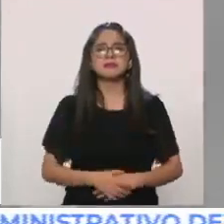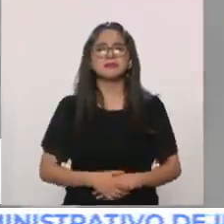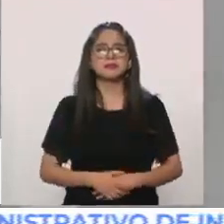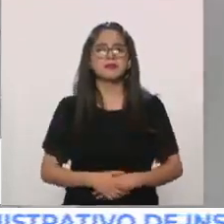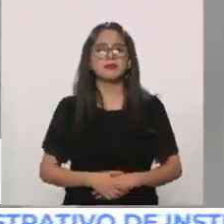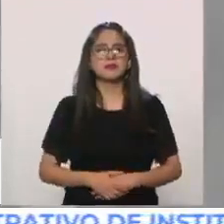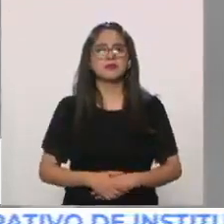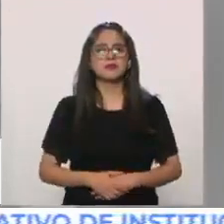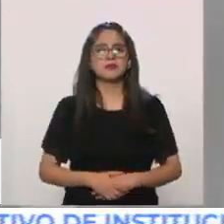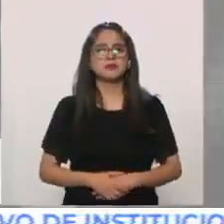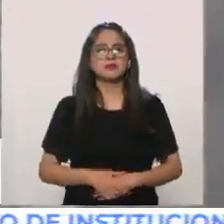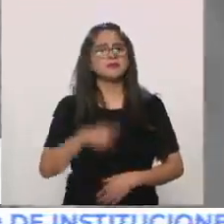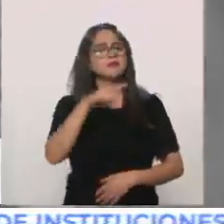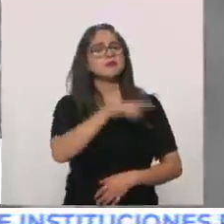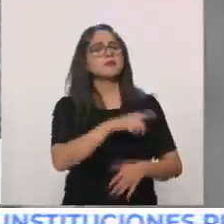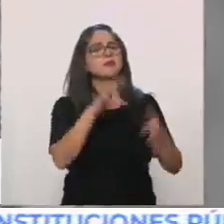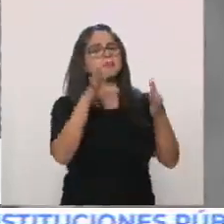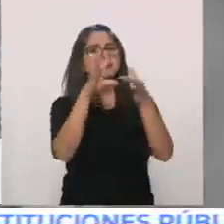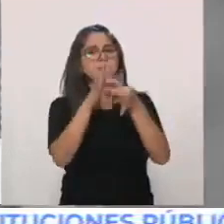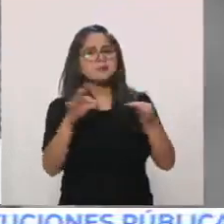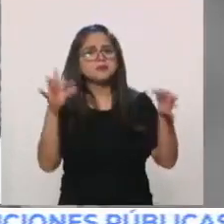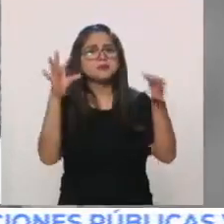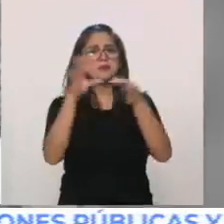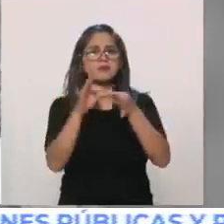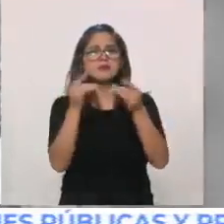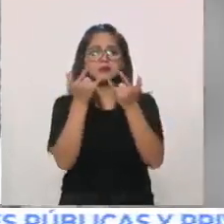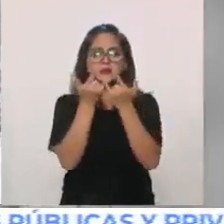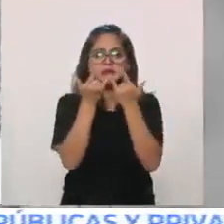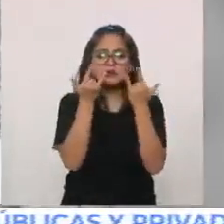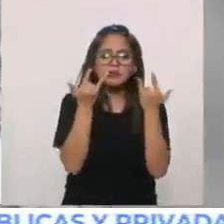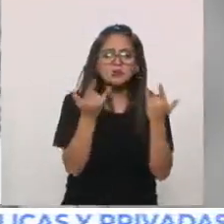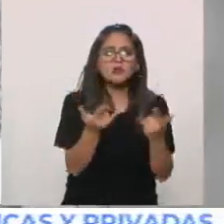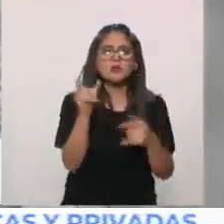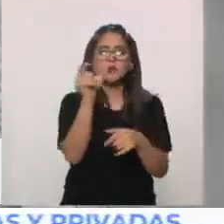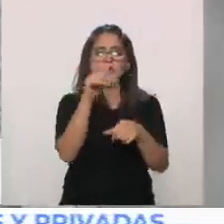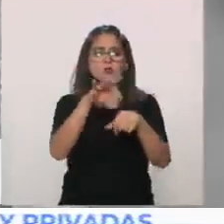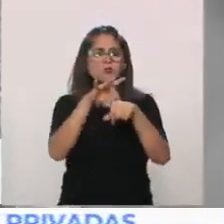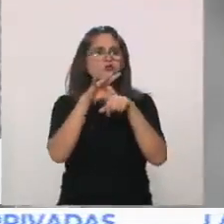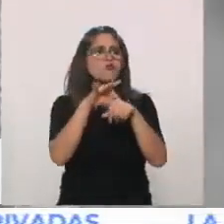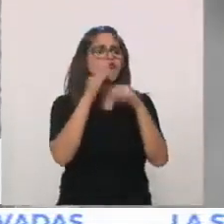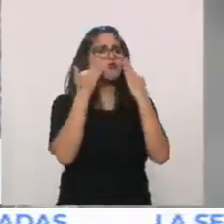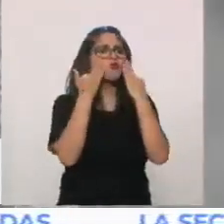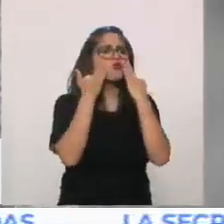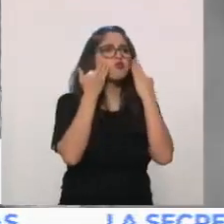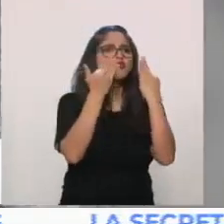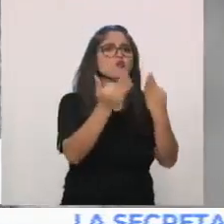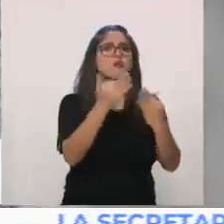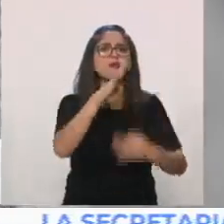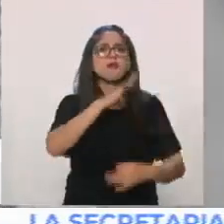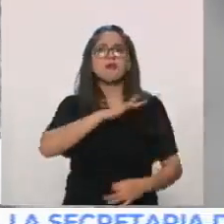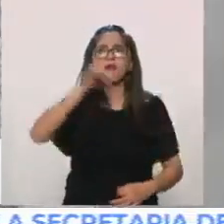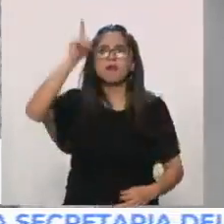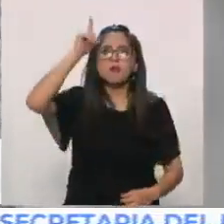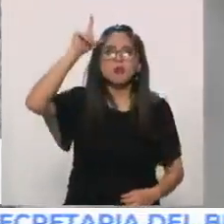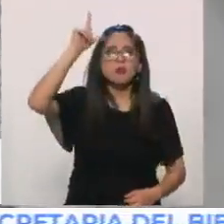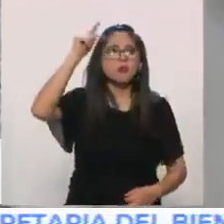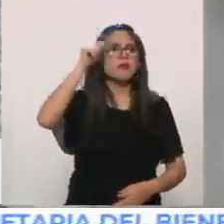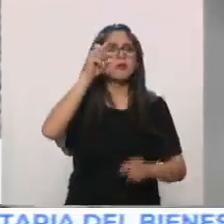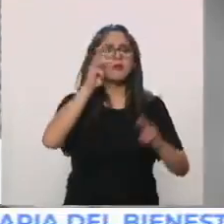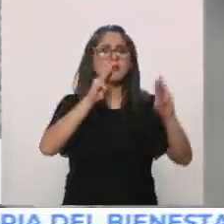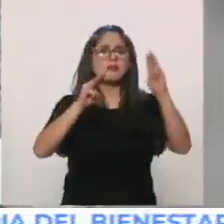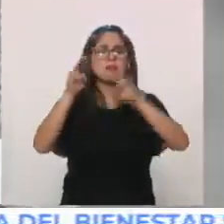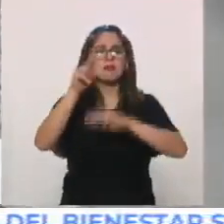cuenta de estas historias de las apariciones de la Virgen de Guadalupe en el Cerro del Tepeyac. Y bueno, fue